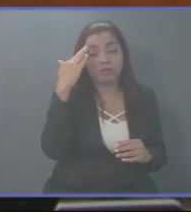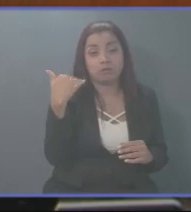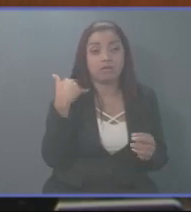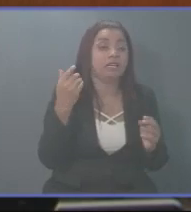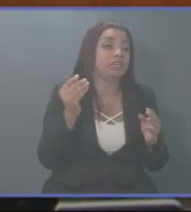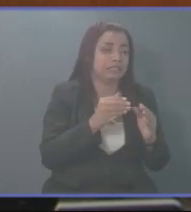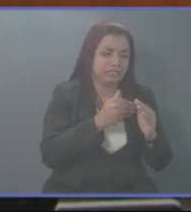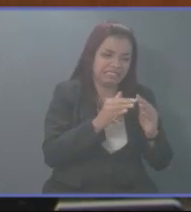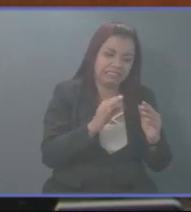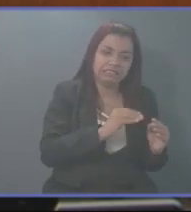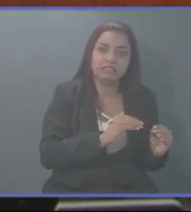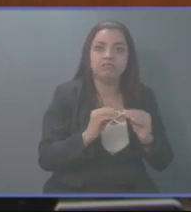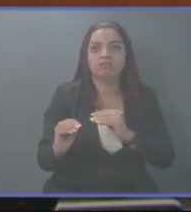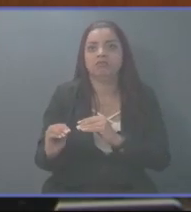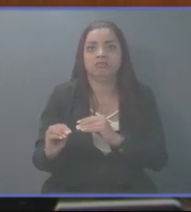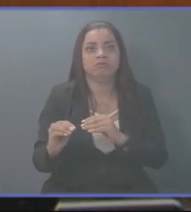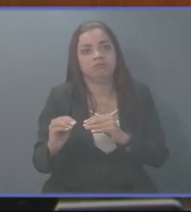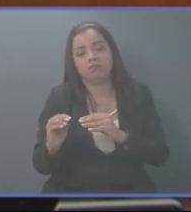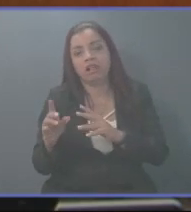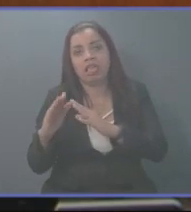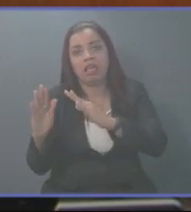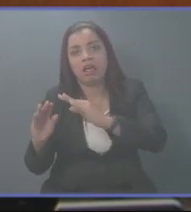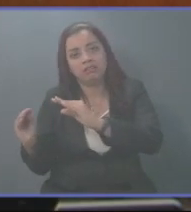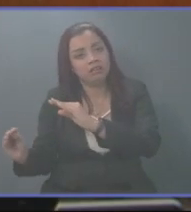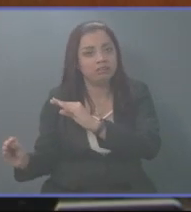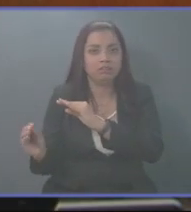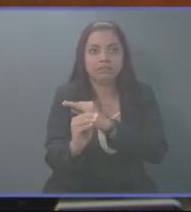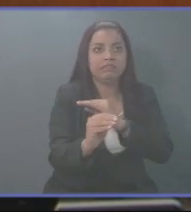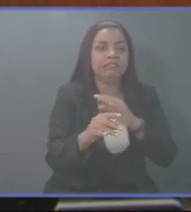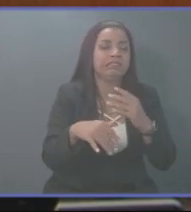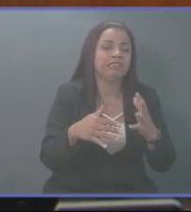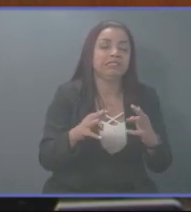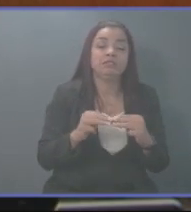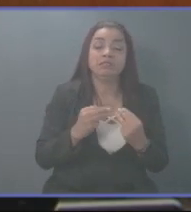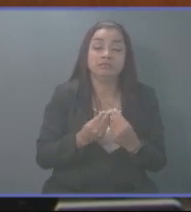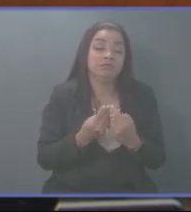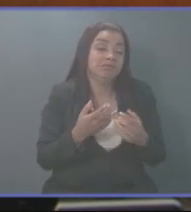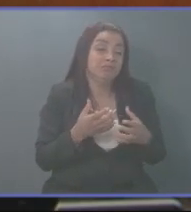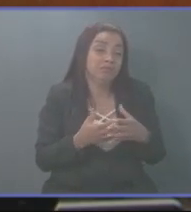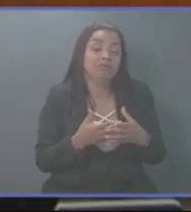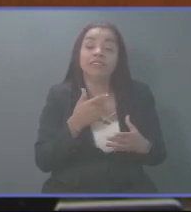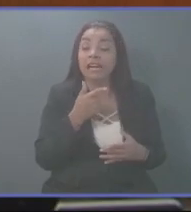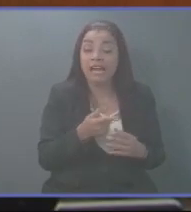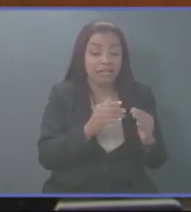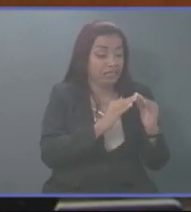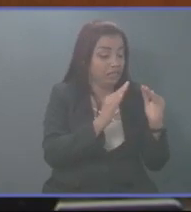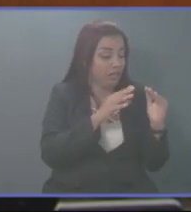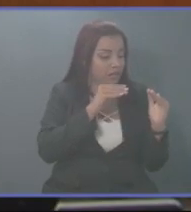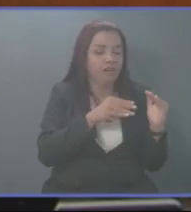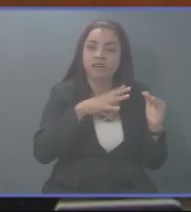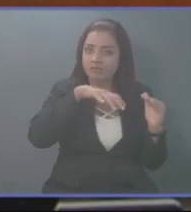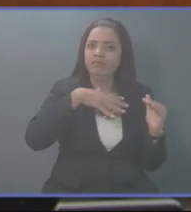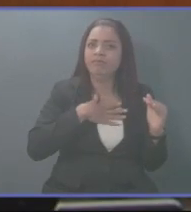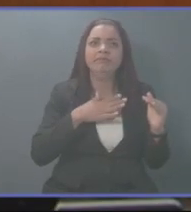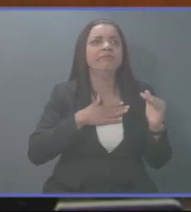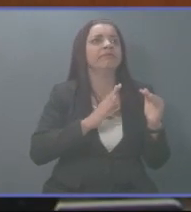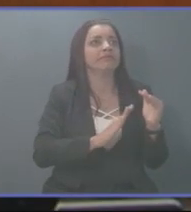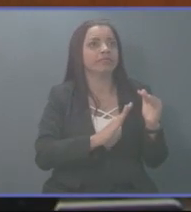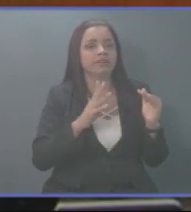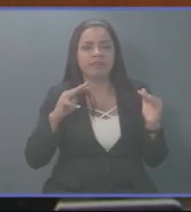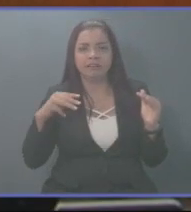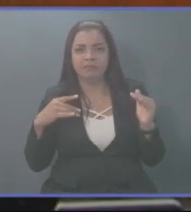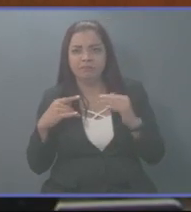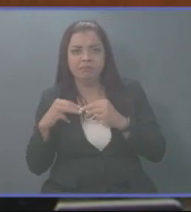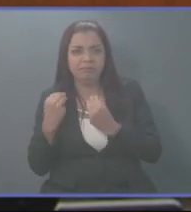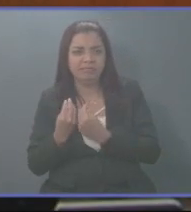Que el desplazamiento forzado interno ocasiona de manera simultánea el menoscabo de diferentes derechos humanos